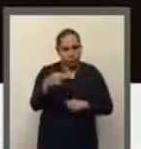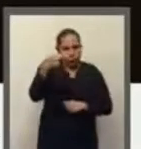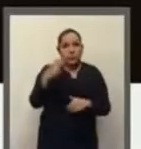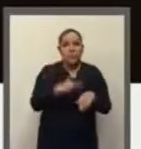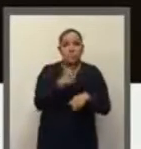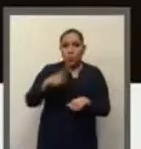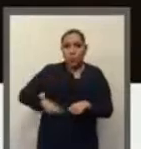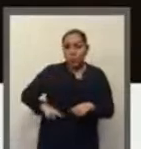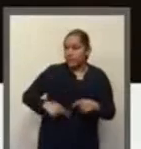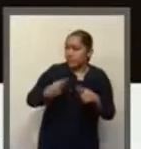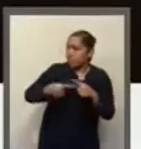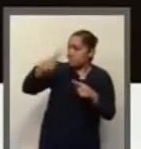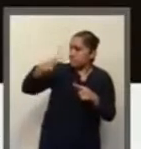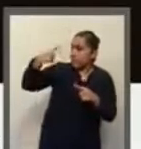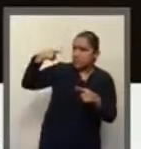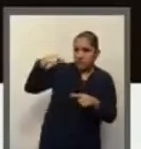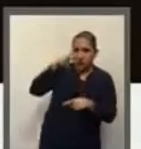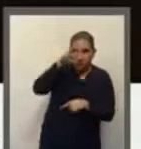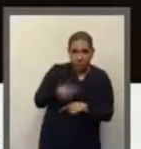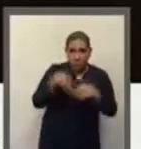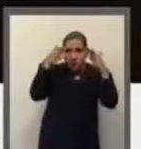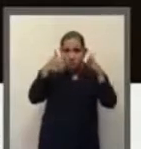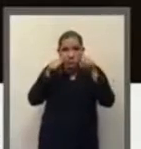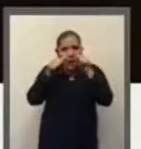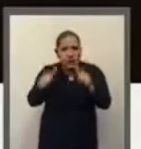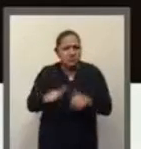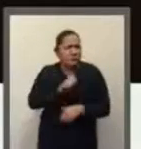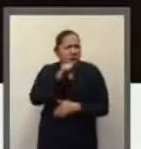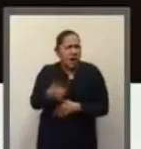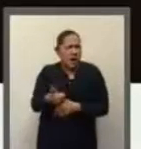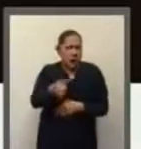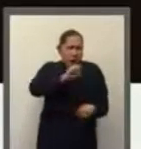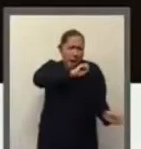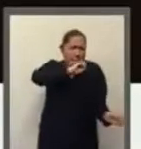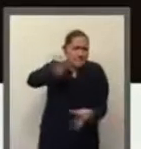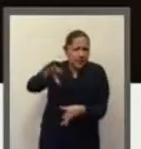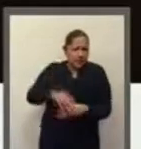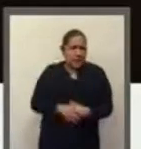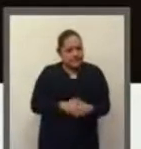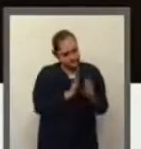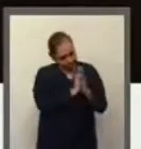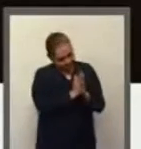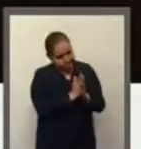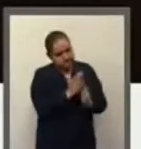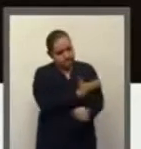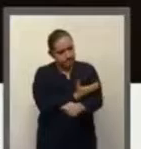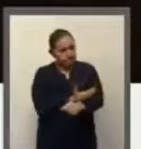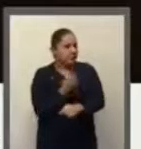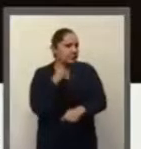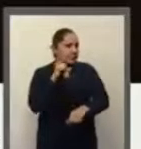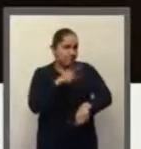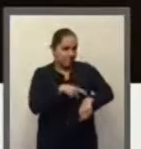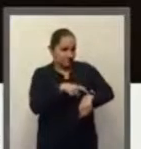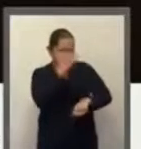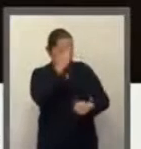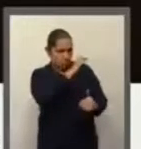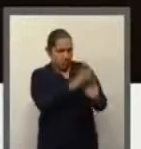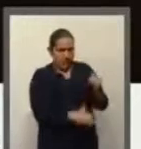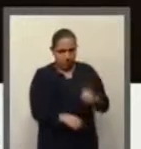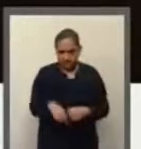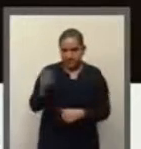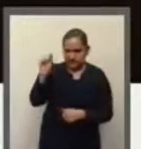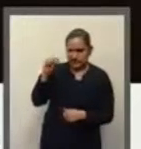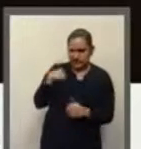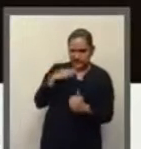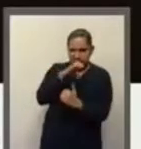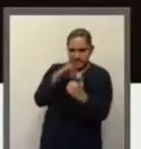llegar a un consenso en el que por principio básico prevalezca el apoyo. Compañera diputada, se ha agotado su tiempo. Concluyo,